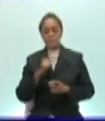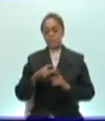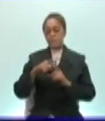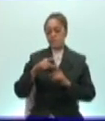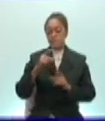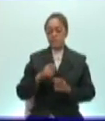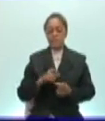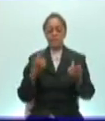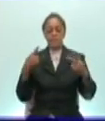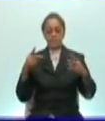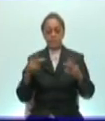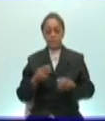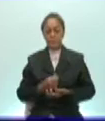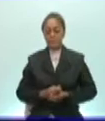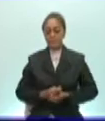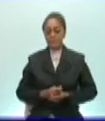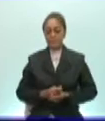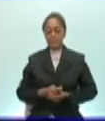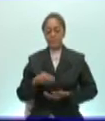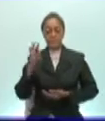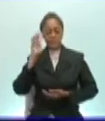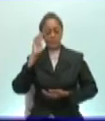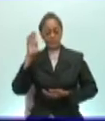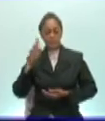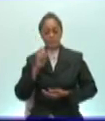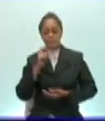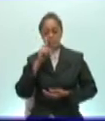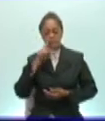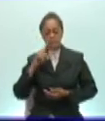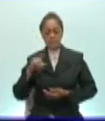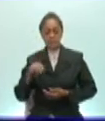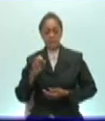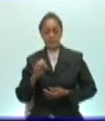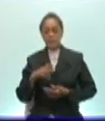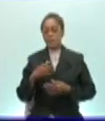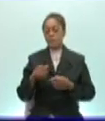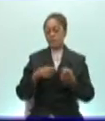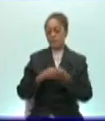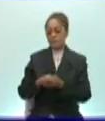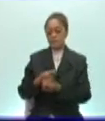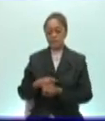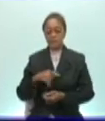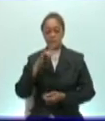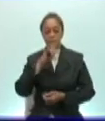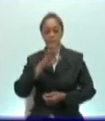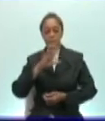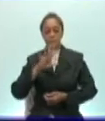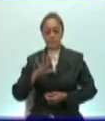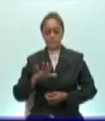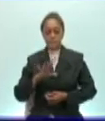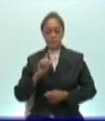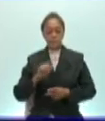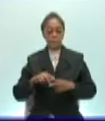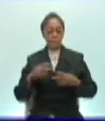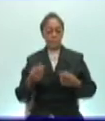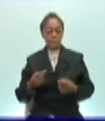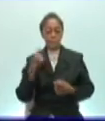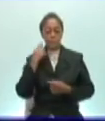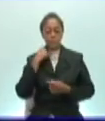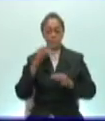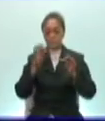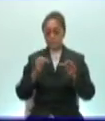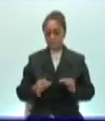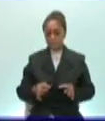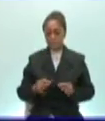técnica y profesional. Recuerden que estamos dándole finalidad ya a lo que es la guerra del 95, pero con un año muy